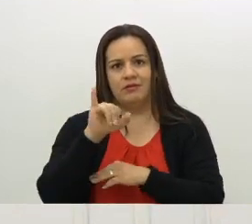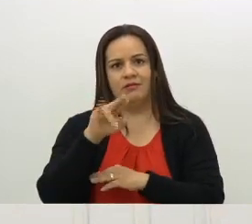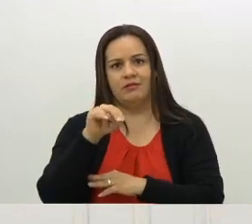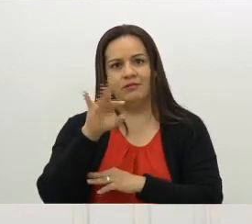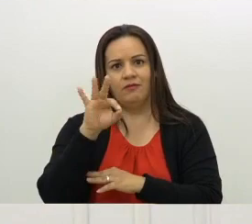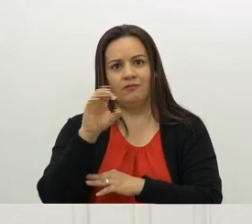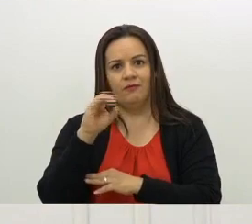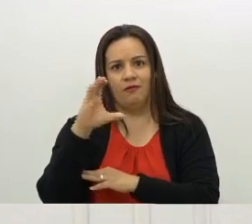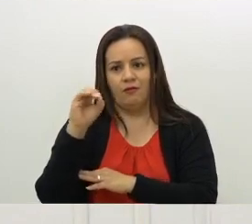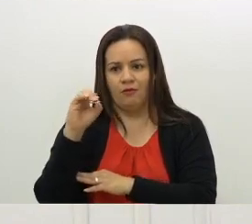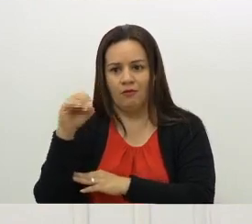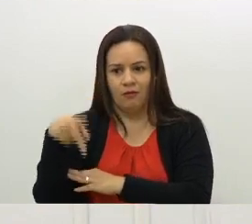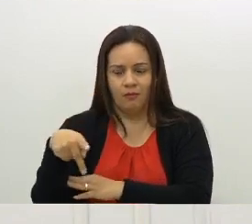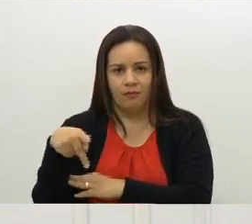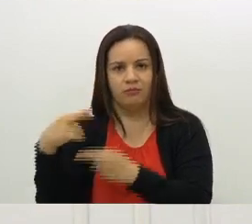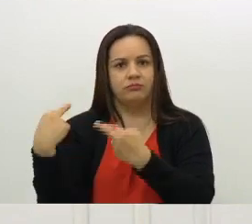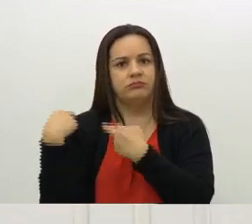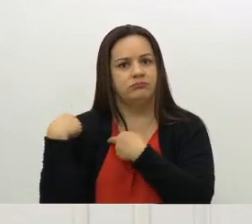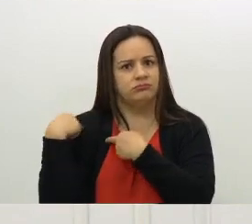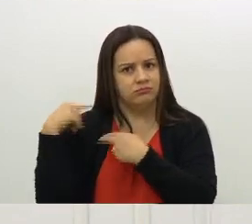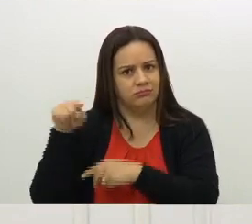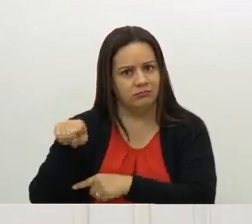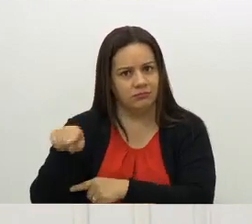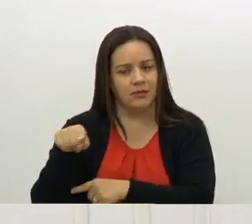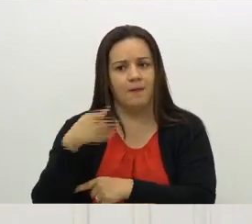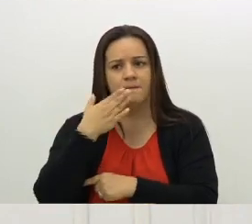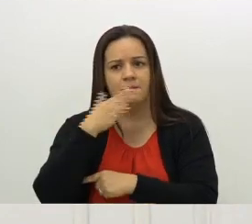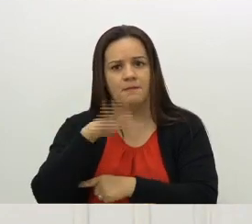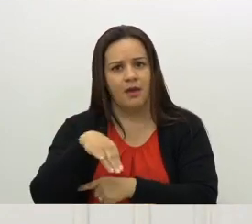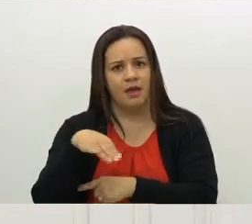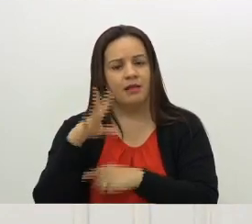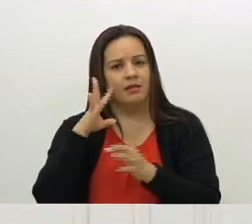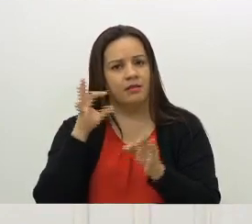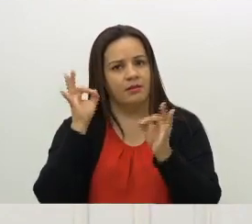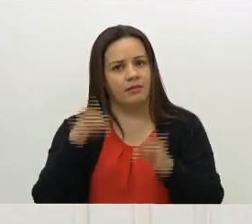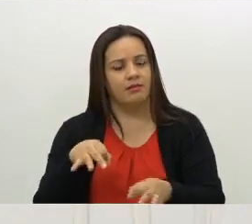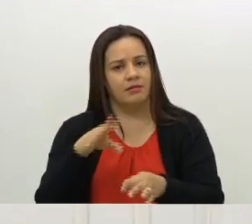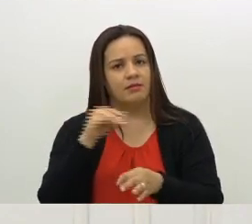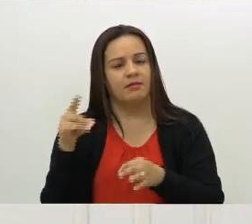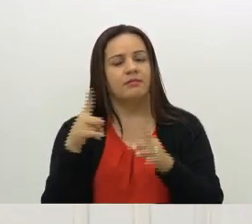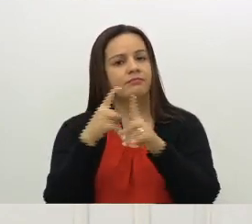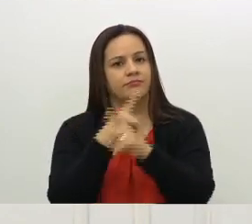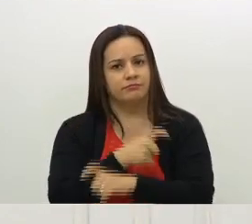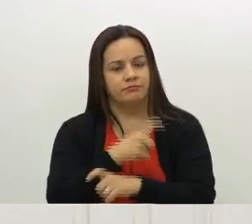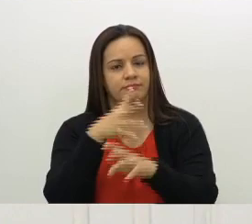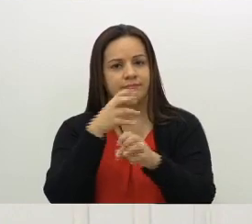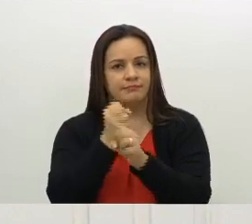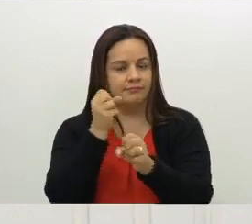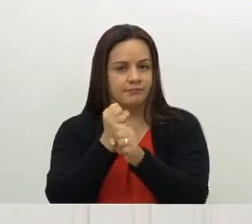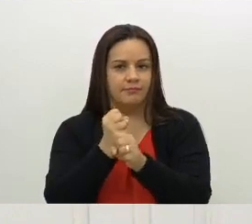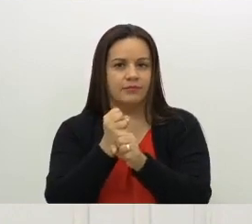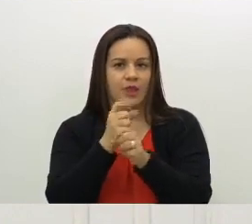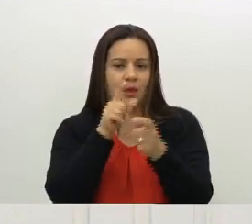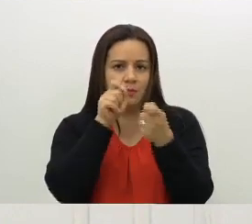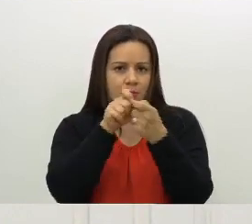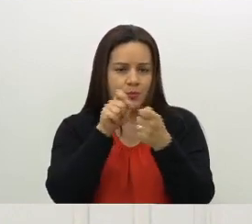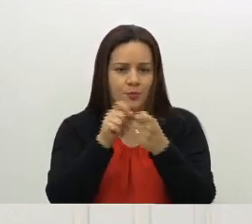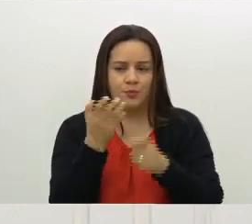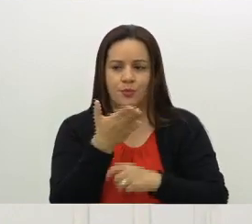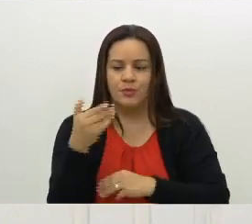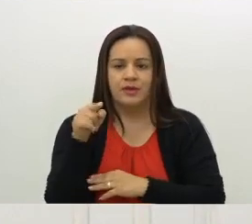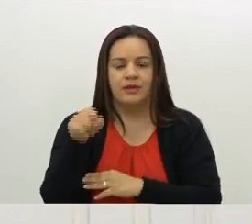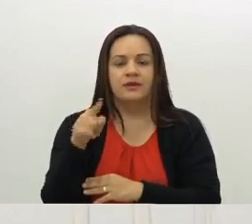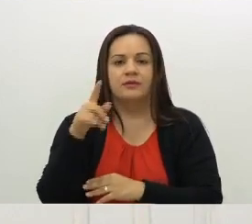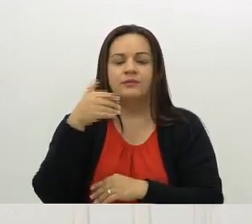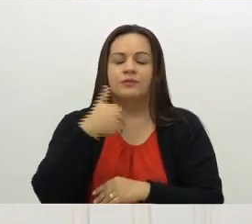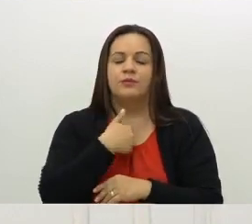un corresponsal de las malas decisiones y de la crisis que ocasionó, al punto de que